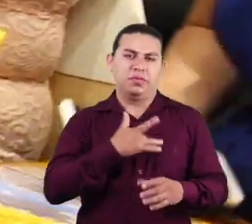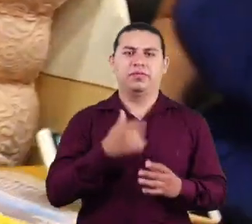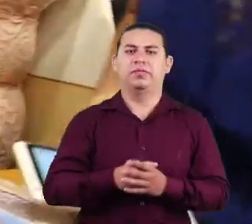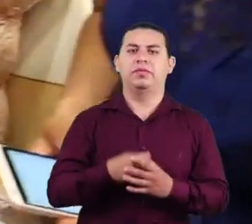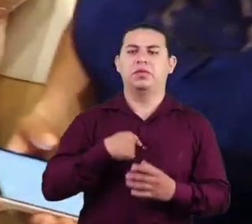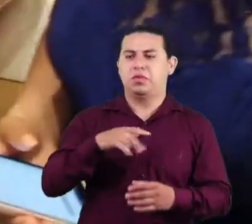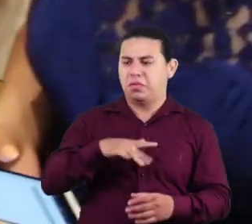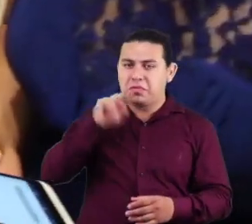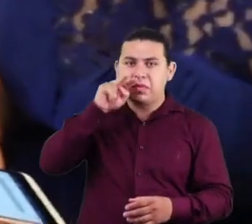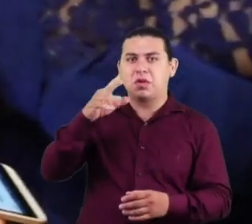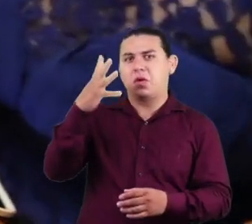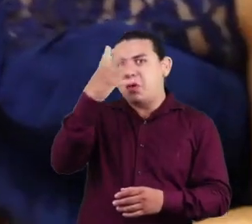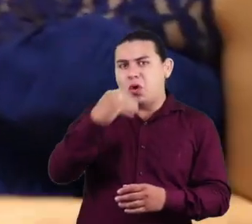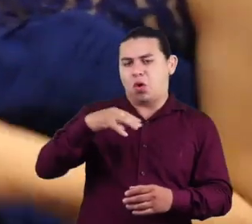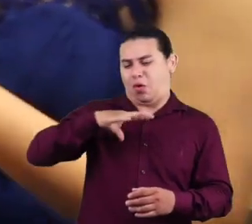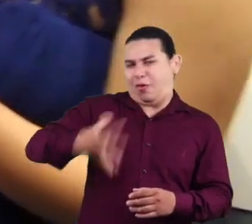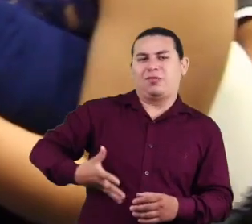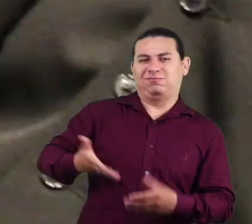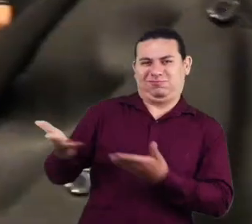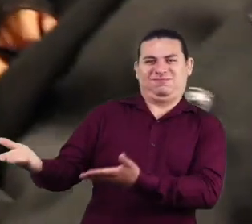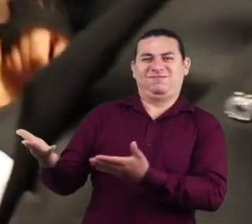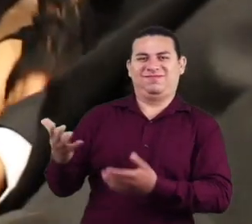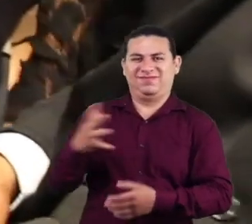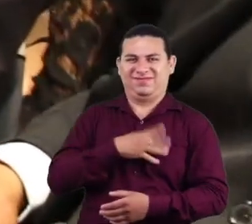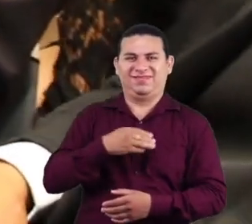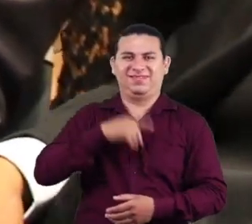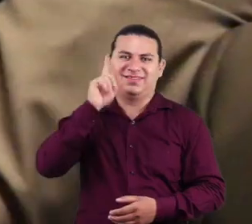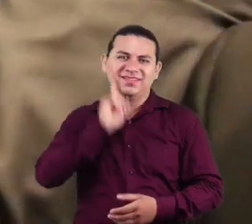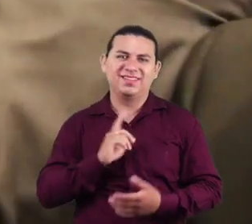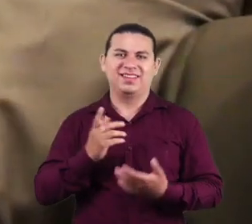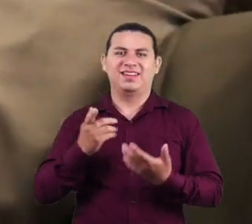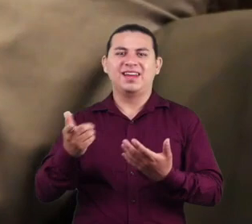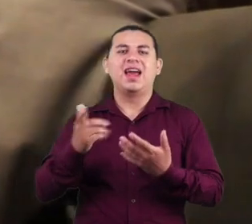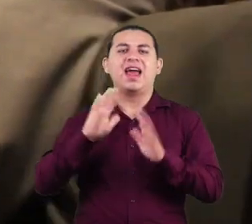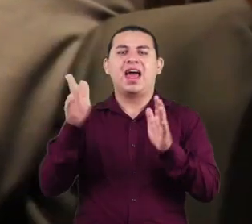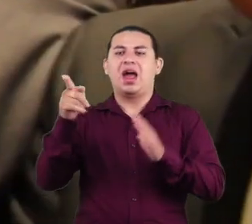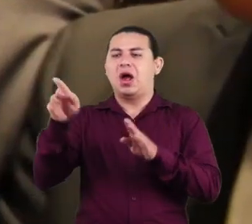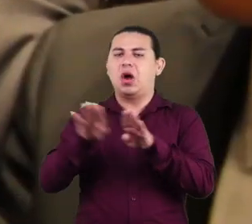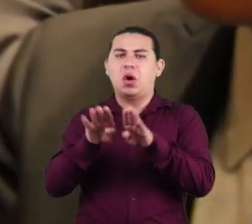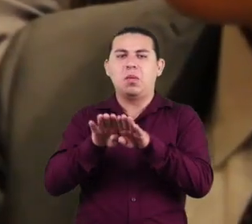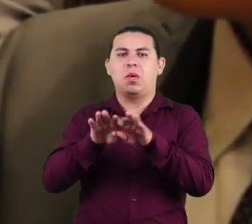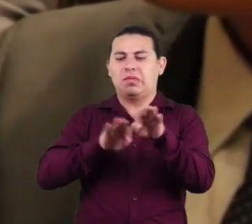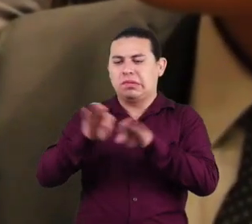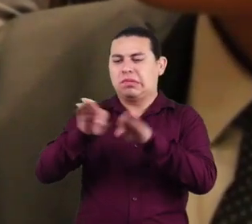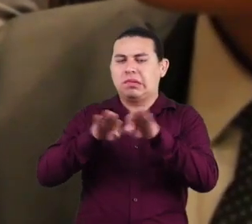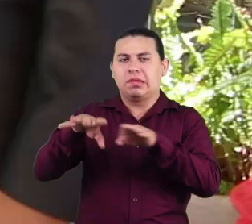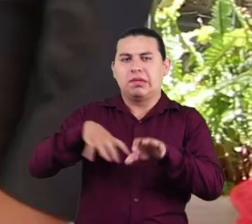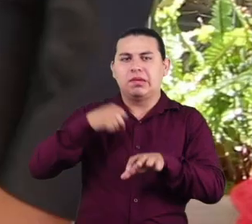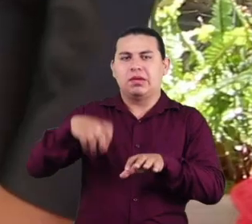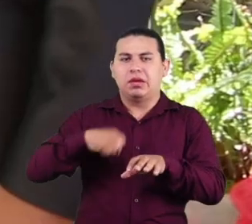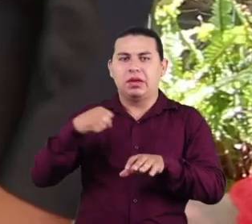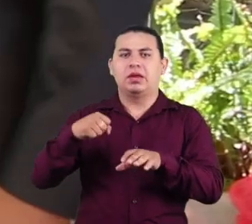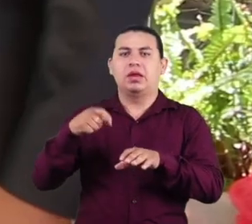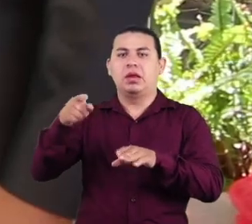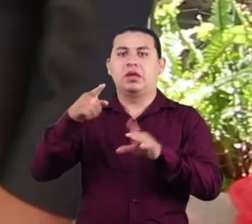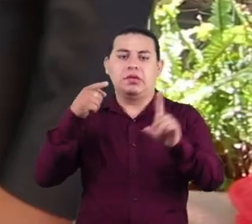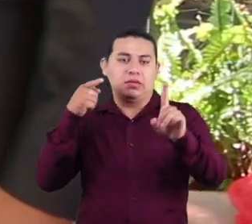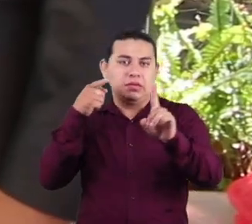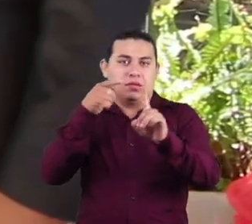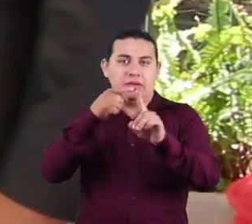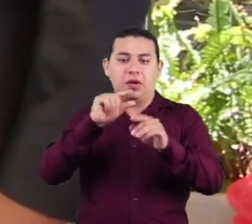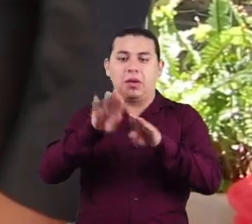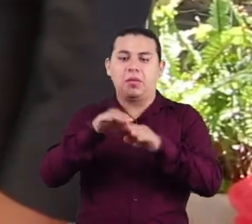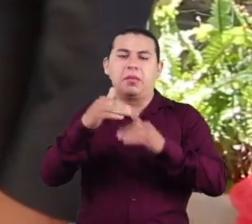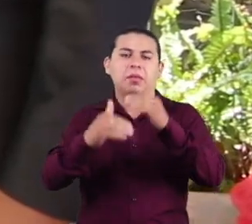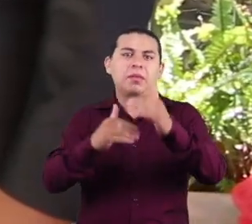madrina y estoy muy, muy orgullosa de ella. Quiero decirle que la quiero muchísimo y que siga adelante, que nada